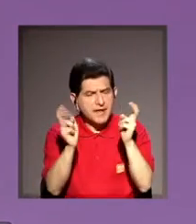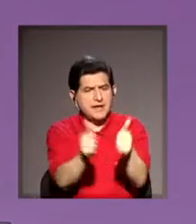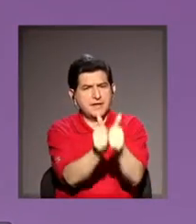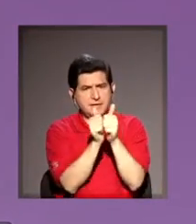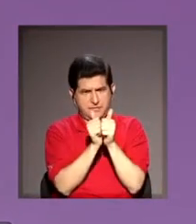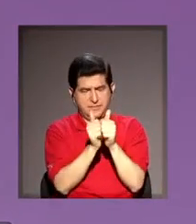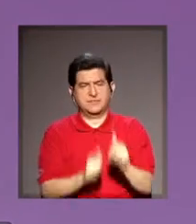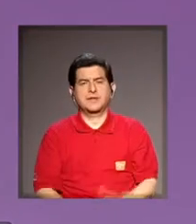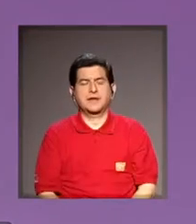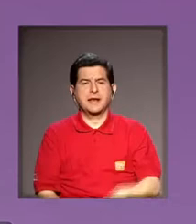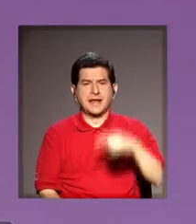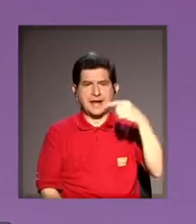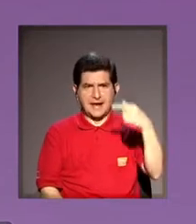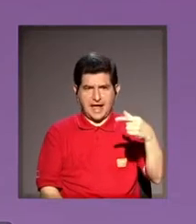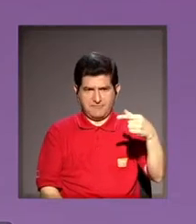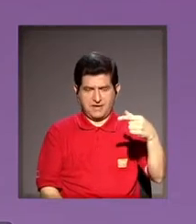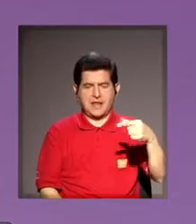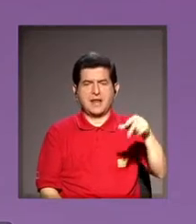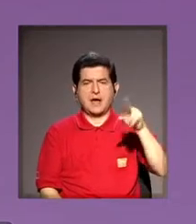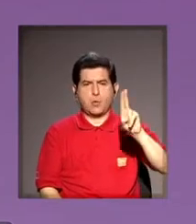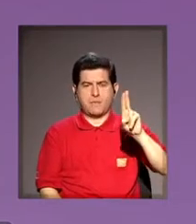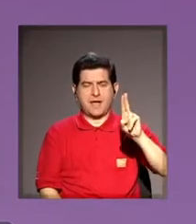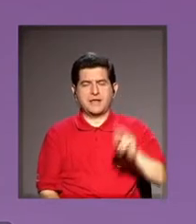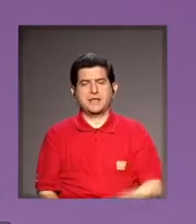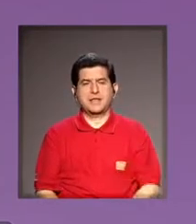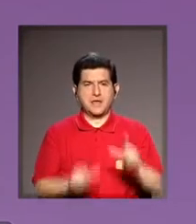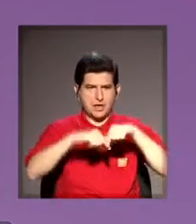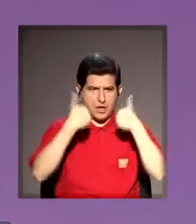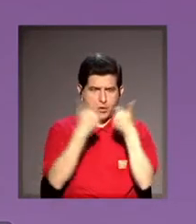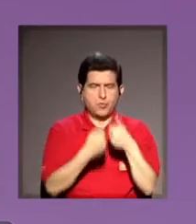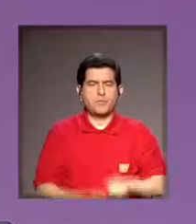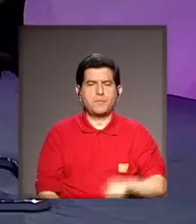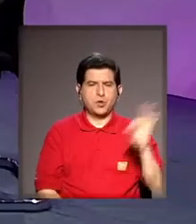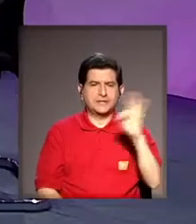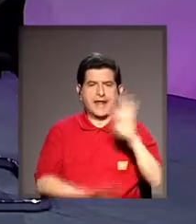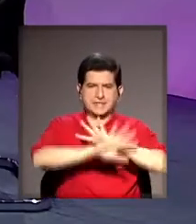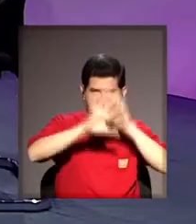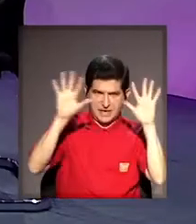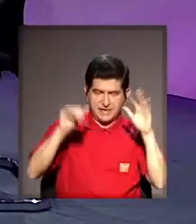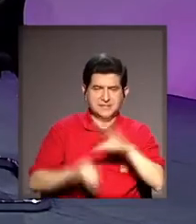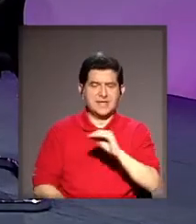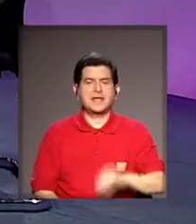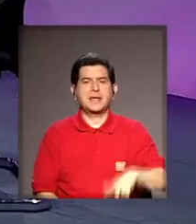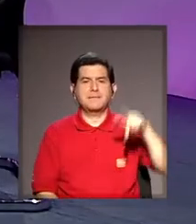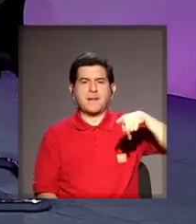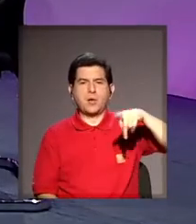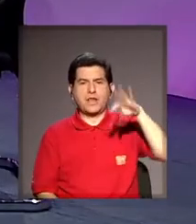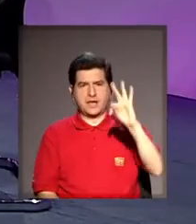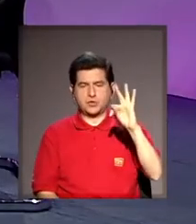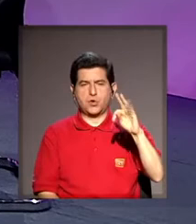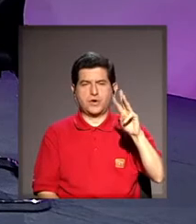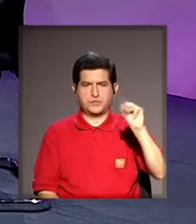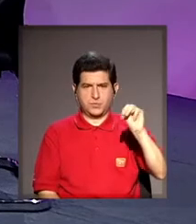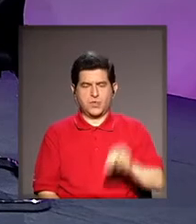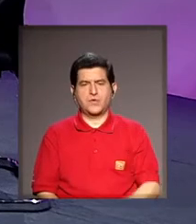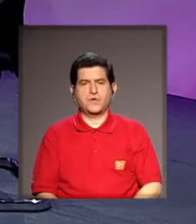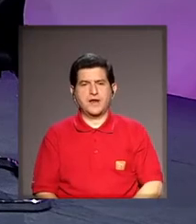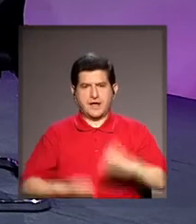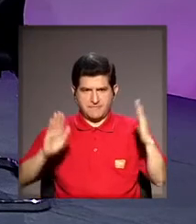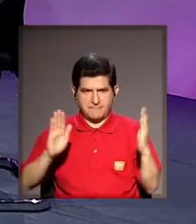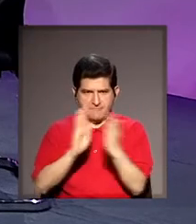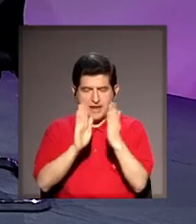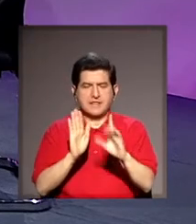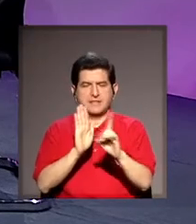acompañan gabriela humana de la colectiva transparencias y paulina torres mora del frente